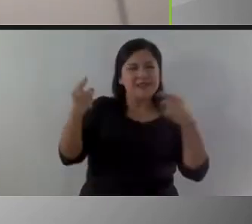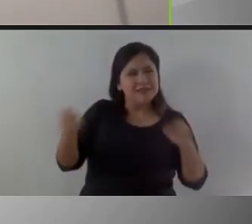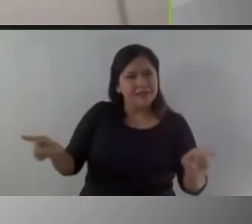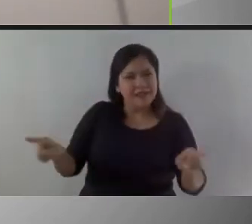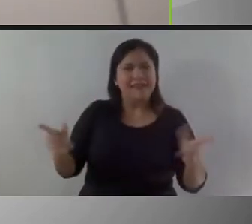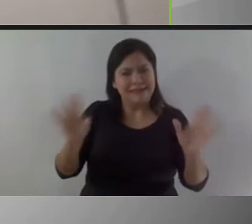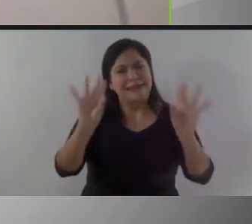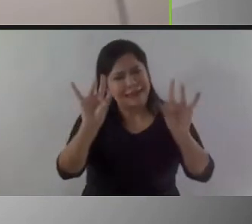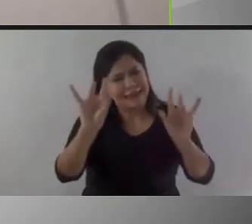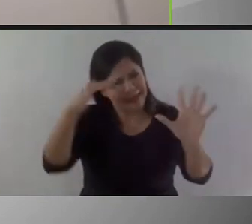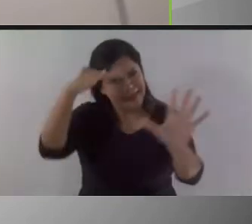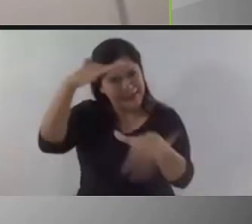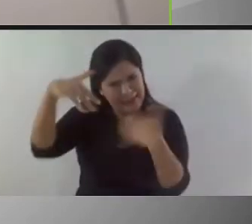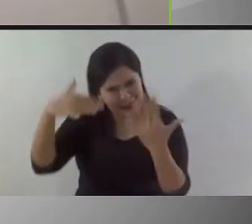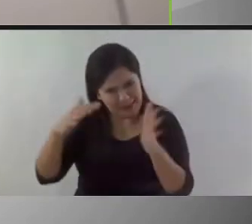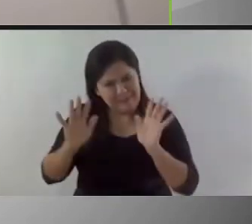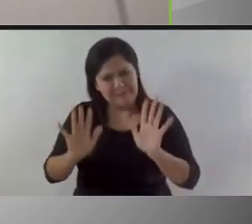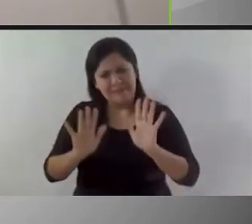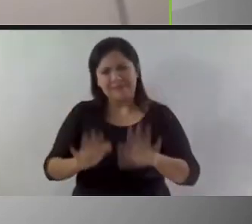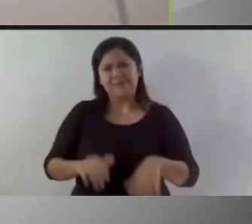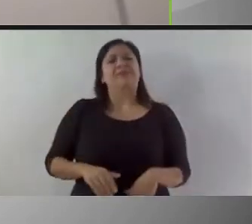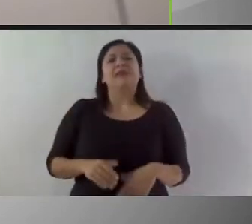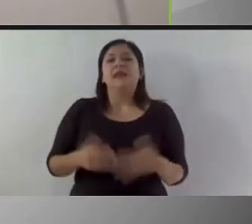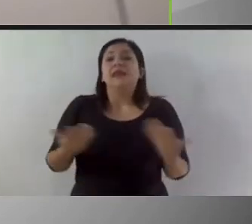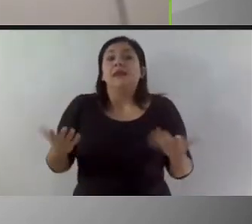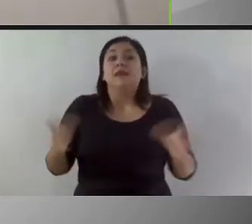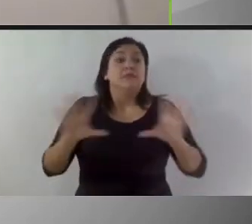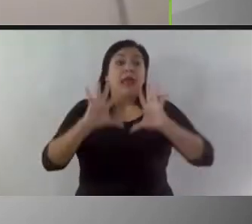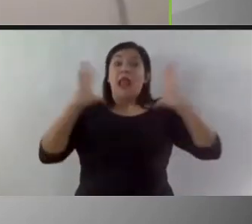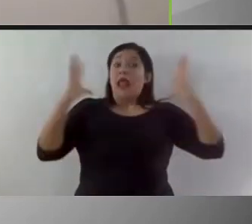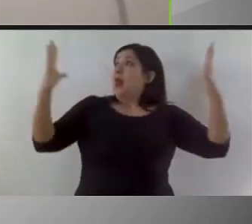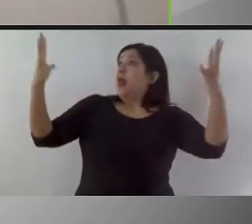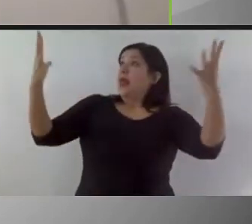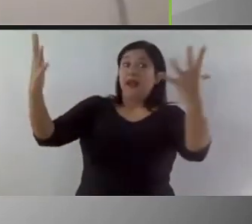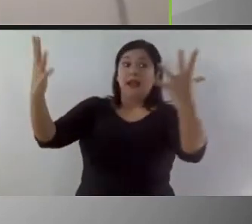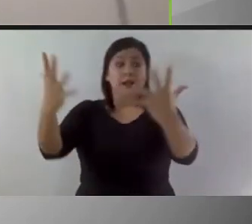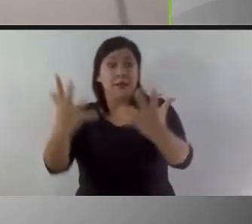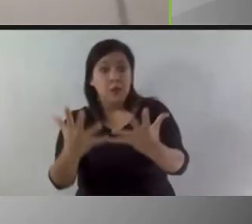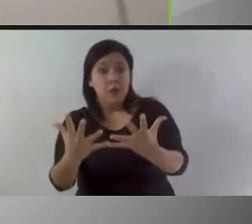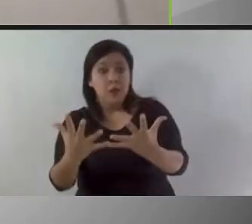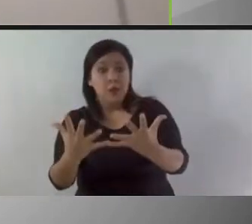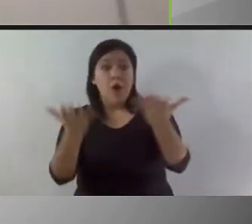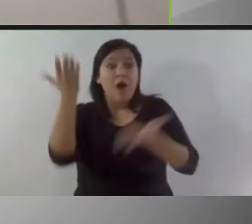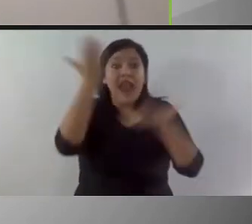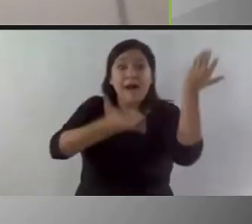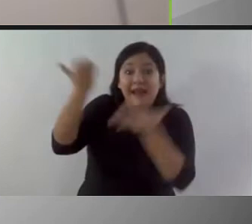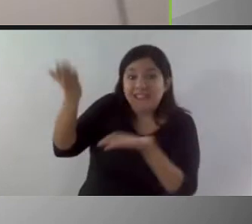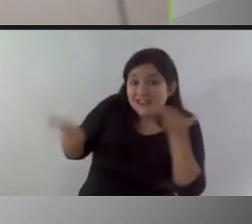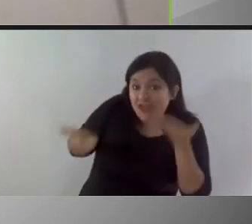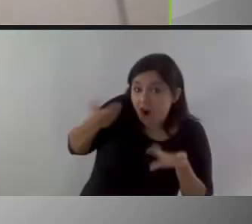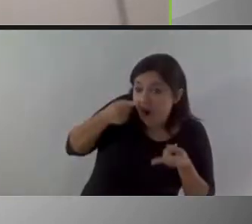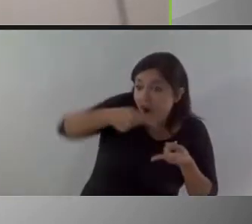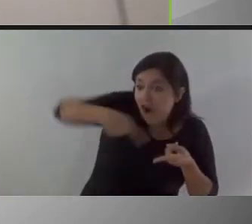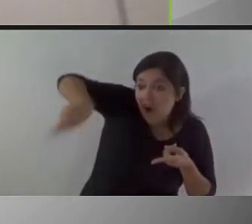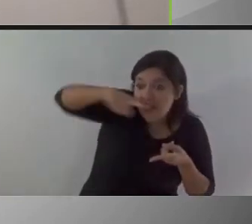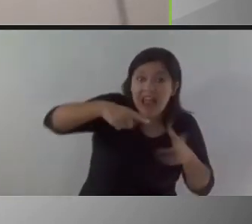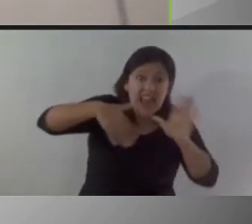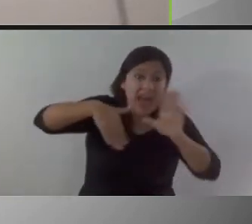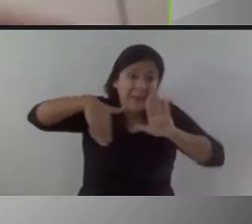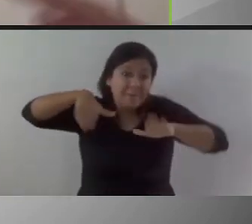decir básicamente es que en el mundo la mayor parte de las personas